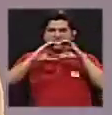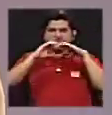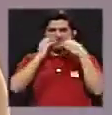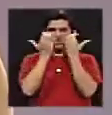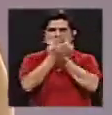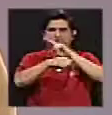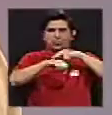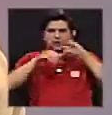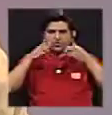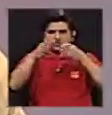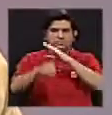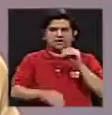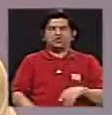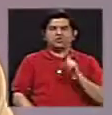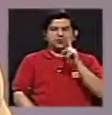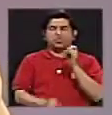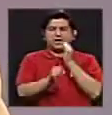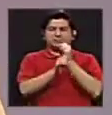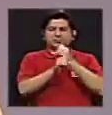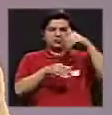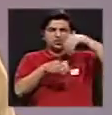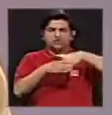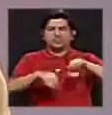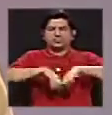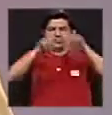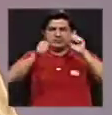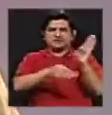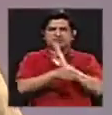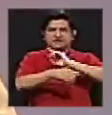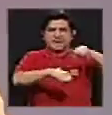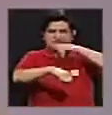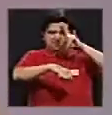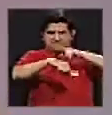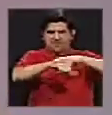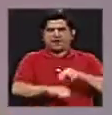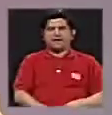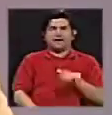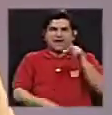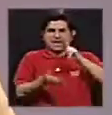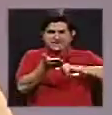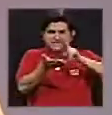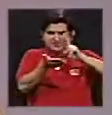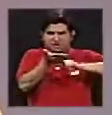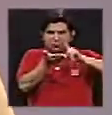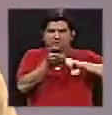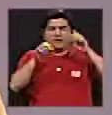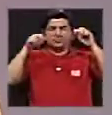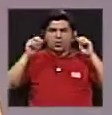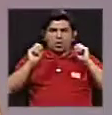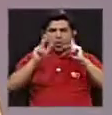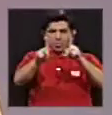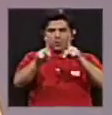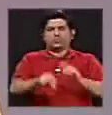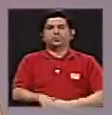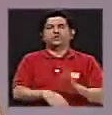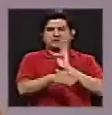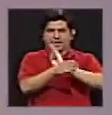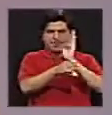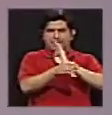y un ente del Sistema Bancario Nacional. Ese contrato permite a este